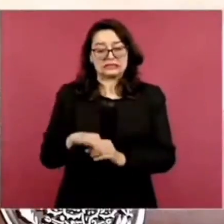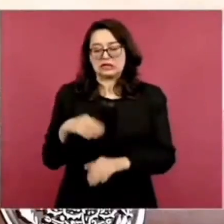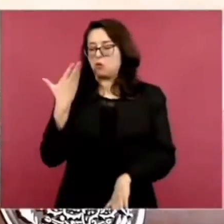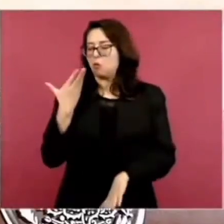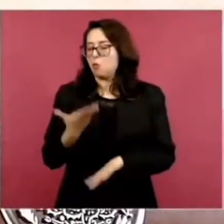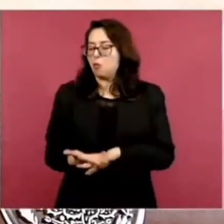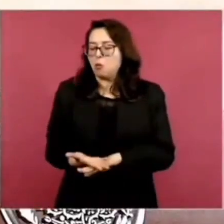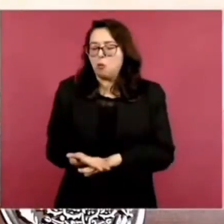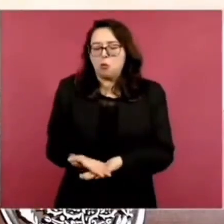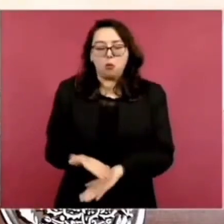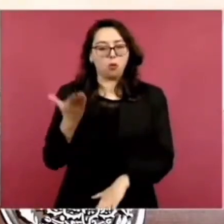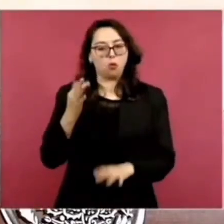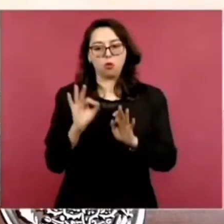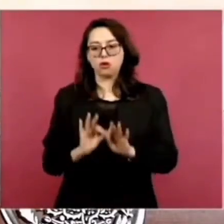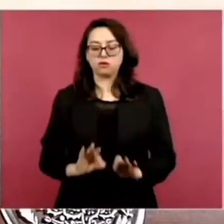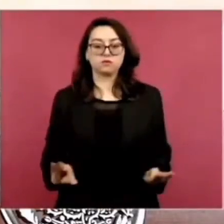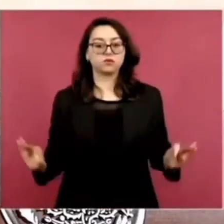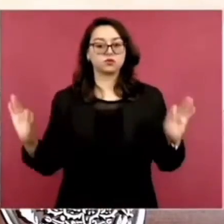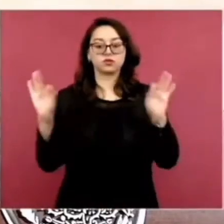porque no solo es